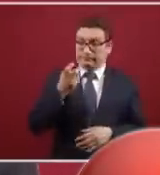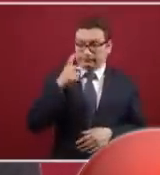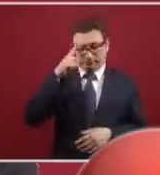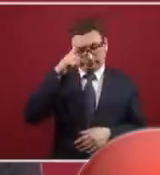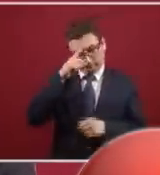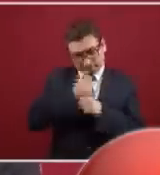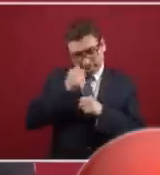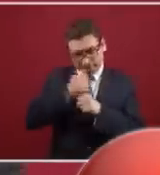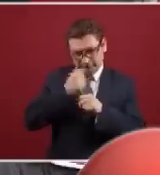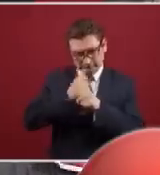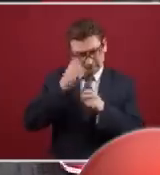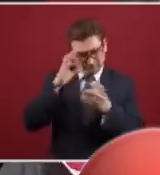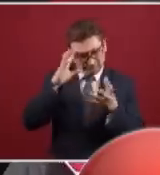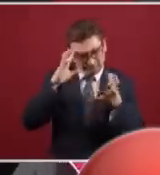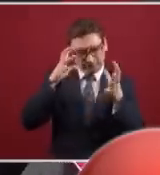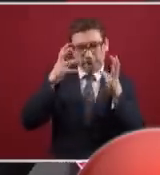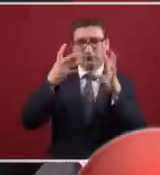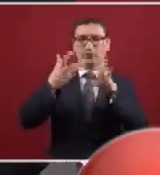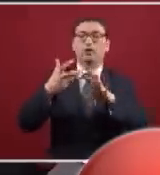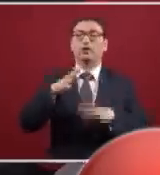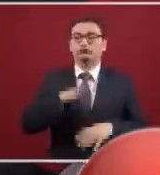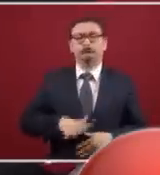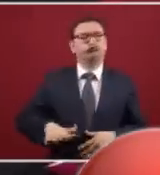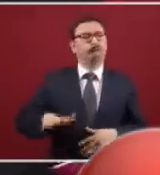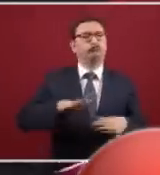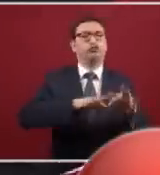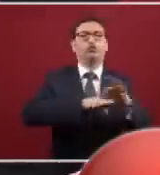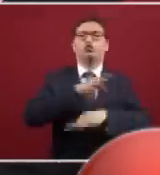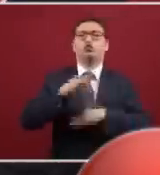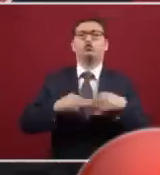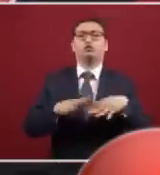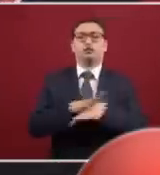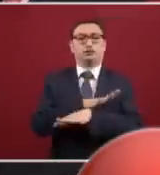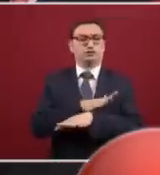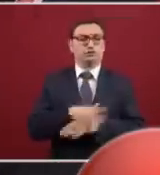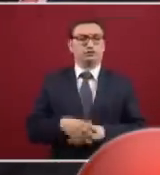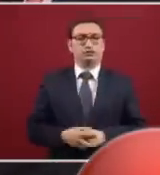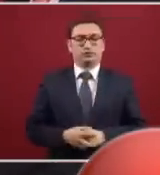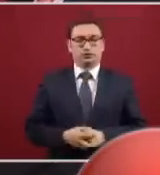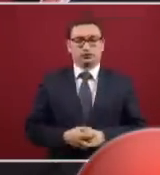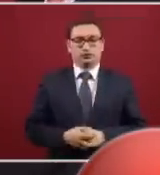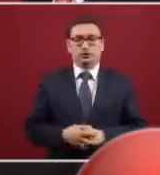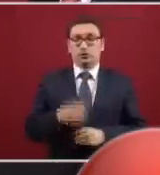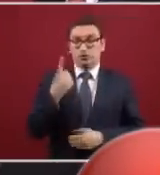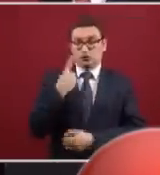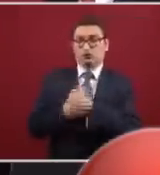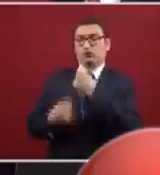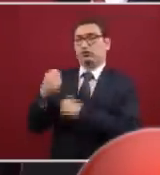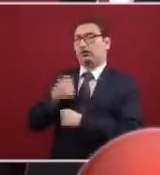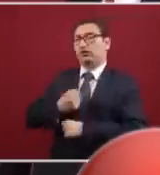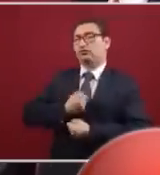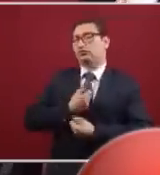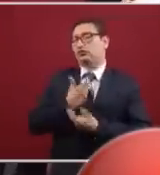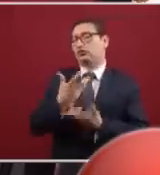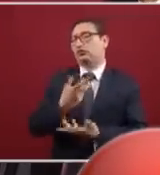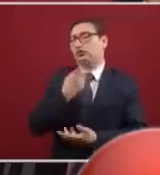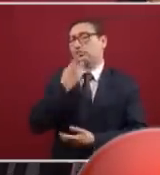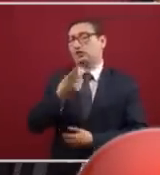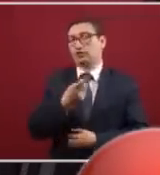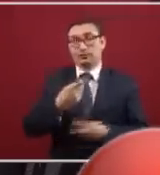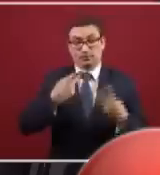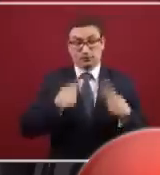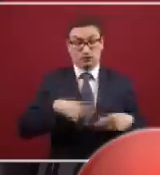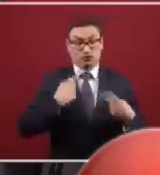Pero cuando cambia la mentalidad del pueblo, cambia todo. ¿Qué fue lo que se expresó el año pasado? Los